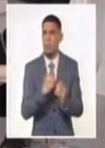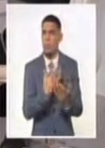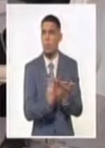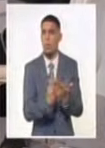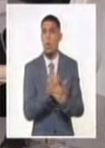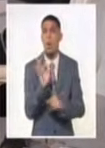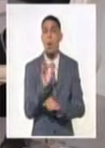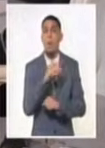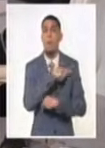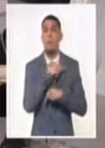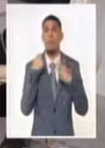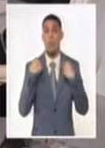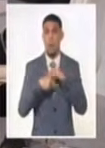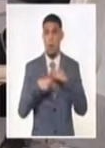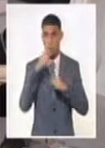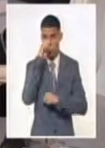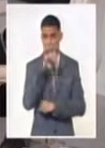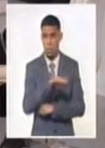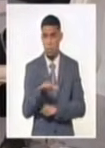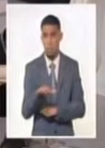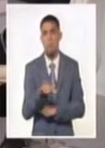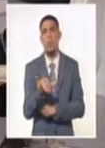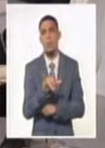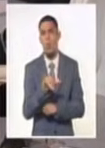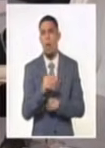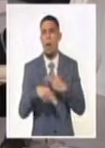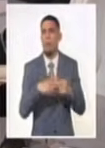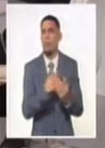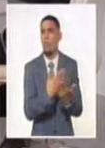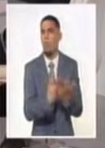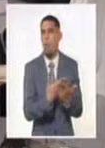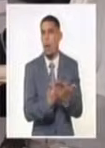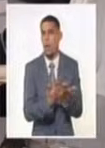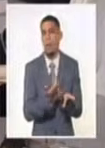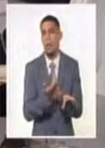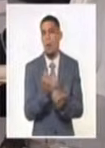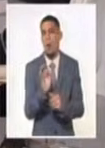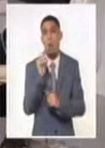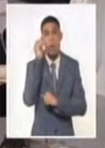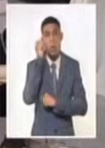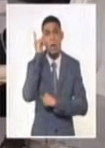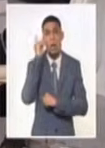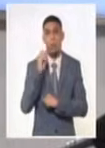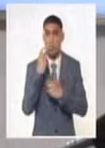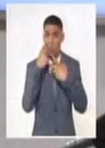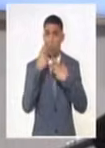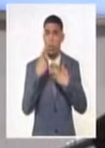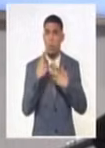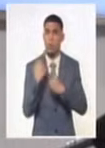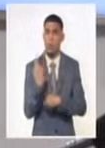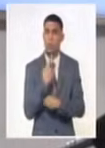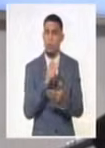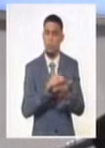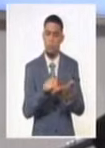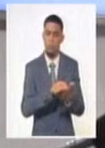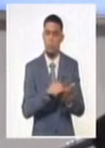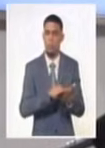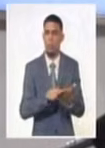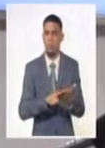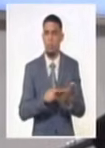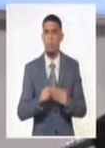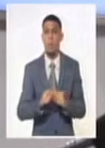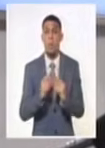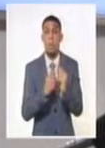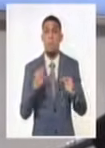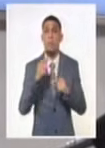que han hecho también en su protagonismo, han hecho algunas propuestas muy importantes que hemos tenido en cuenta, hasta los propios claustros y sobre todo las familias, que no